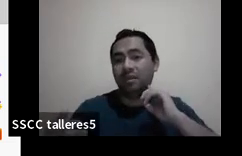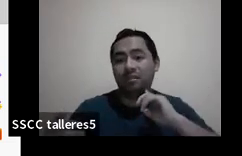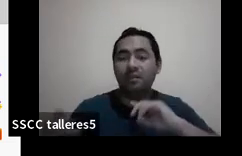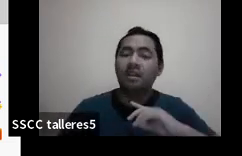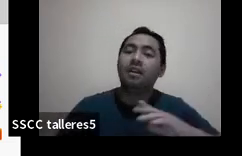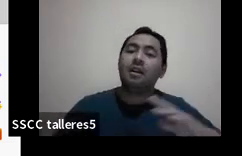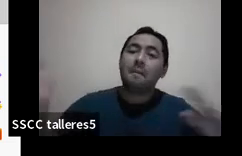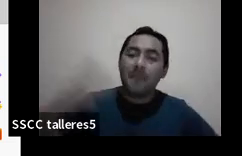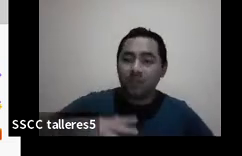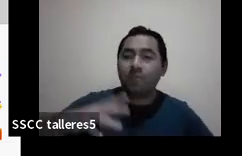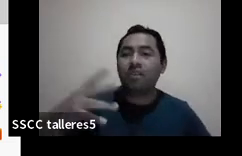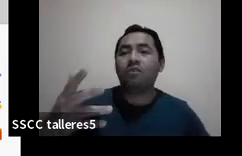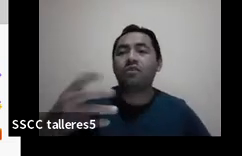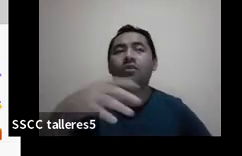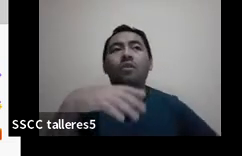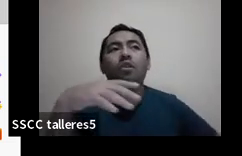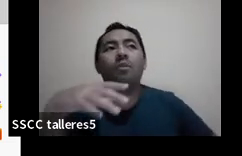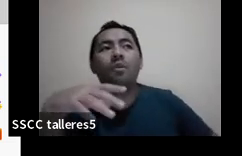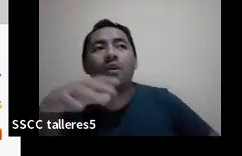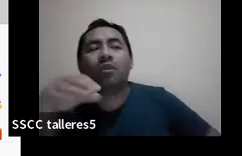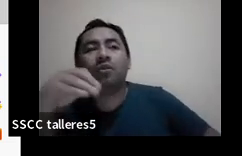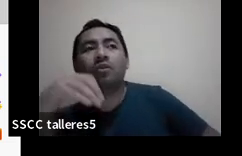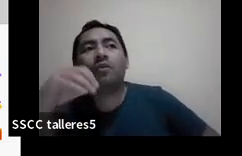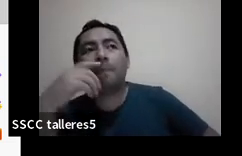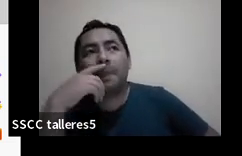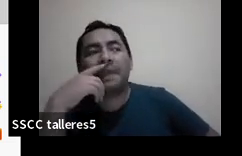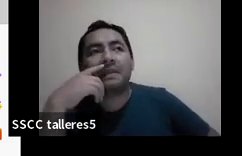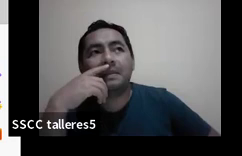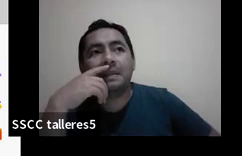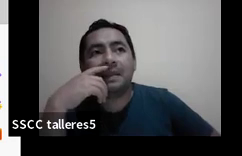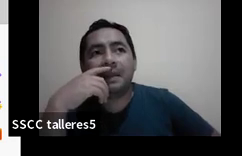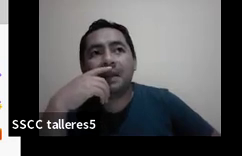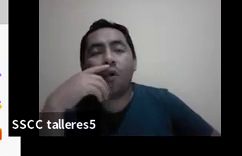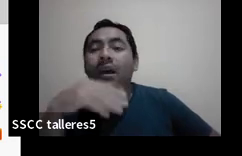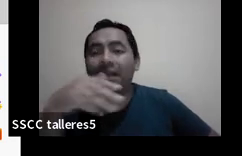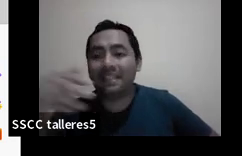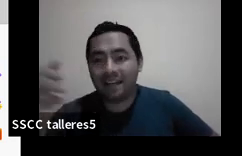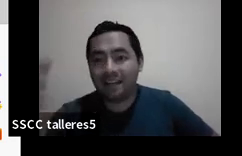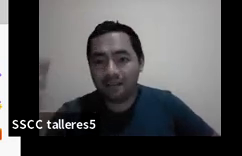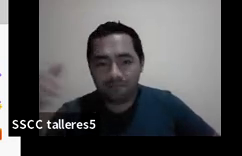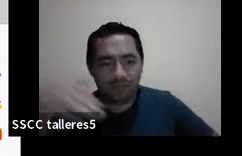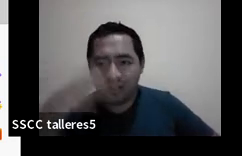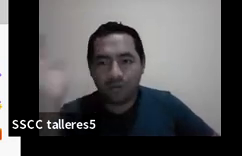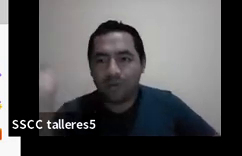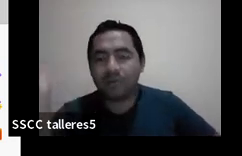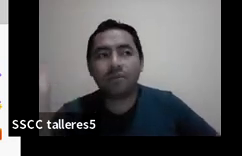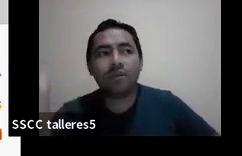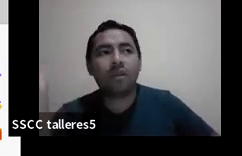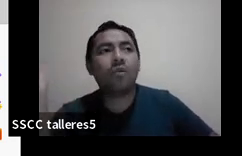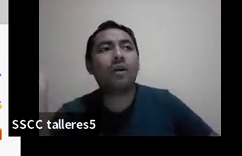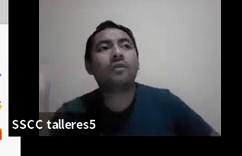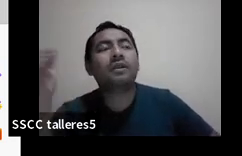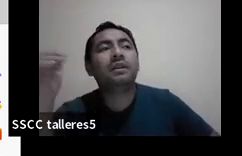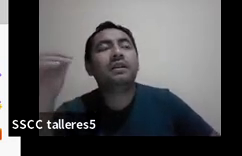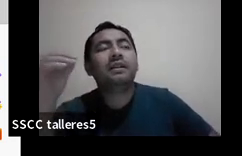gestos y mímicas. Más o menos como cuando tú juegas la charada, que en algún momento seguro